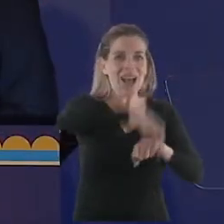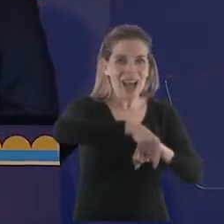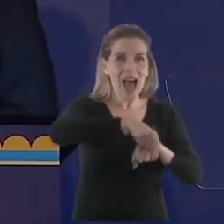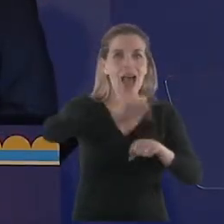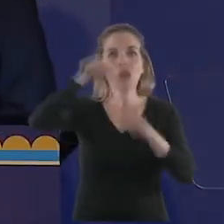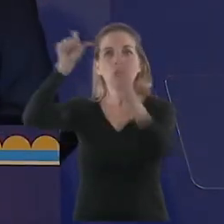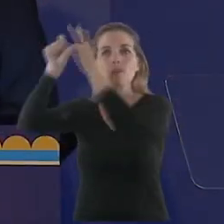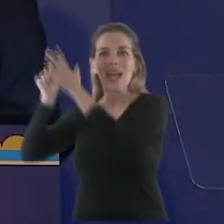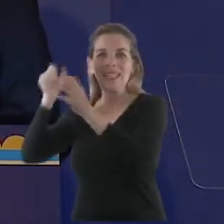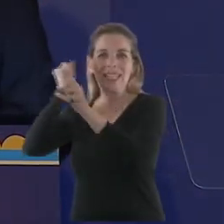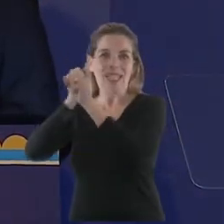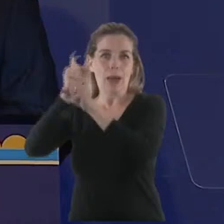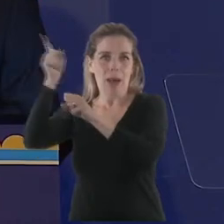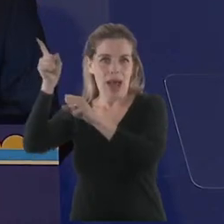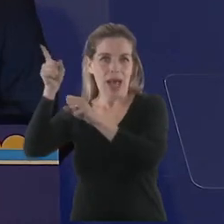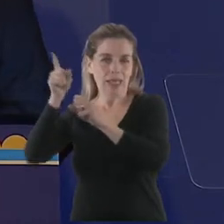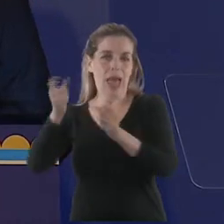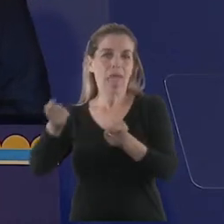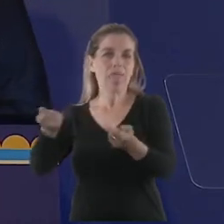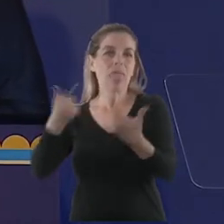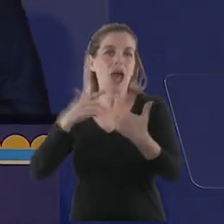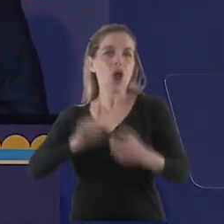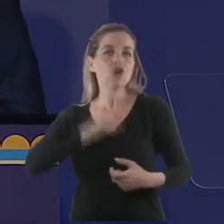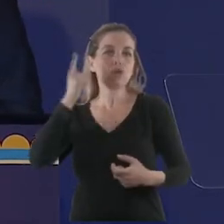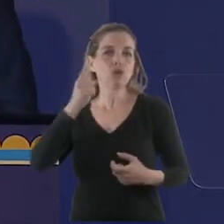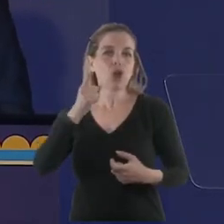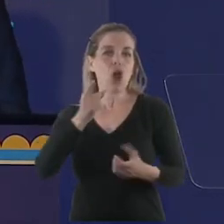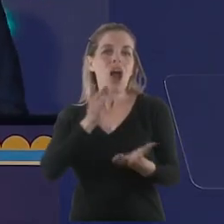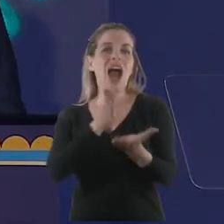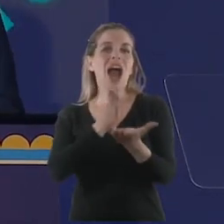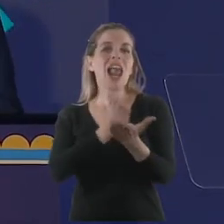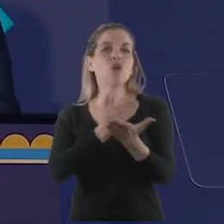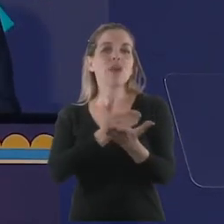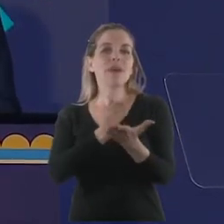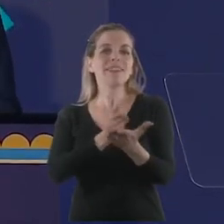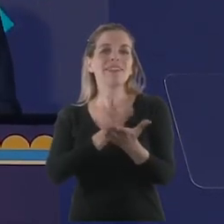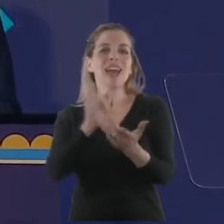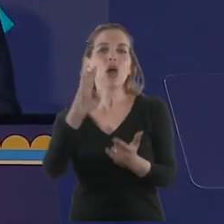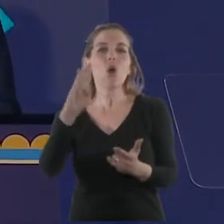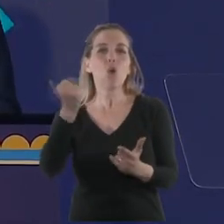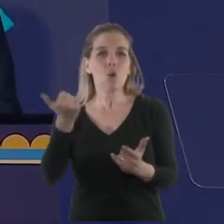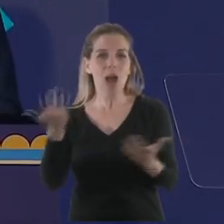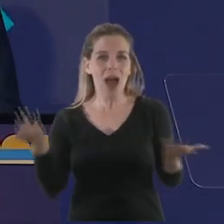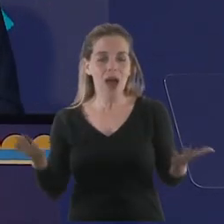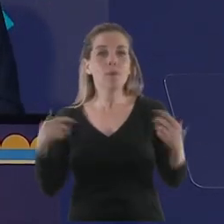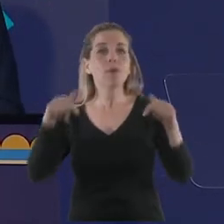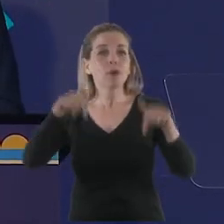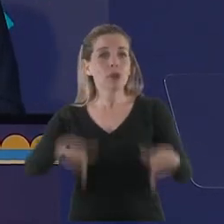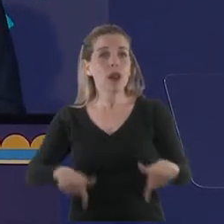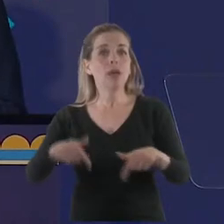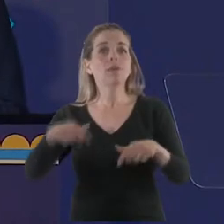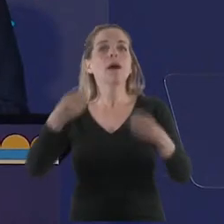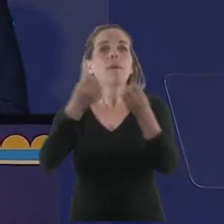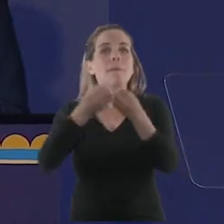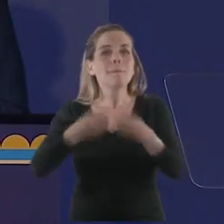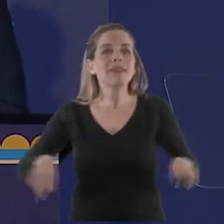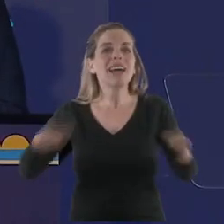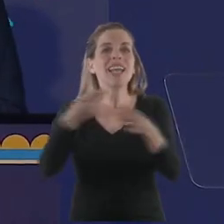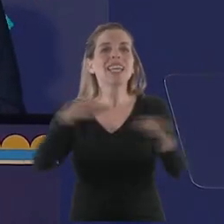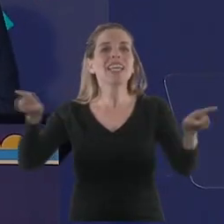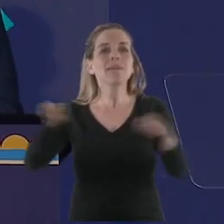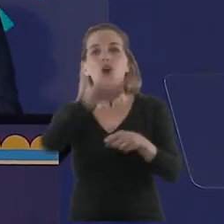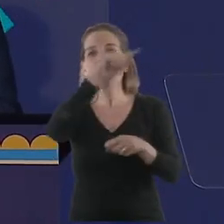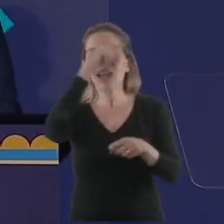la Universidad de Buenos Aires. Por eso los queremos invitar a escuchar con muchísima atención el himno nacional